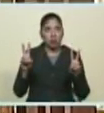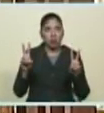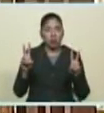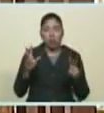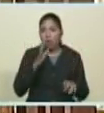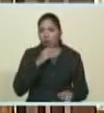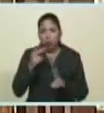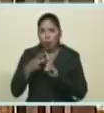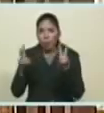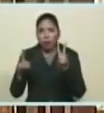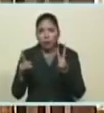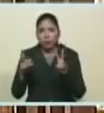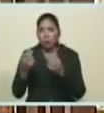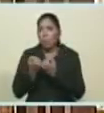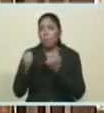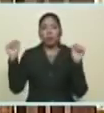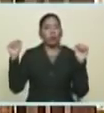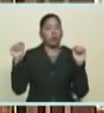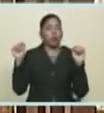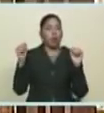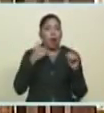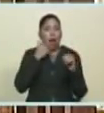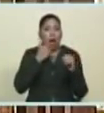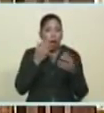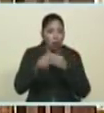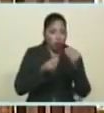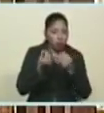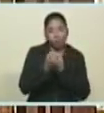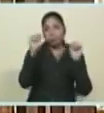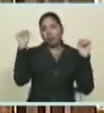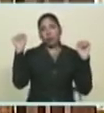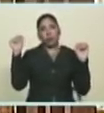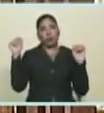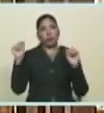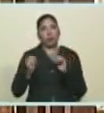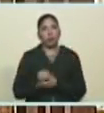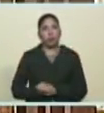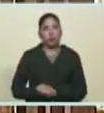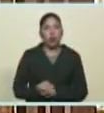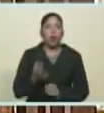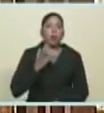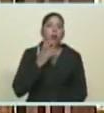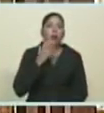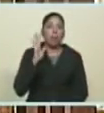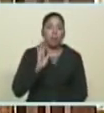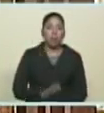Sin paz es imposible nada. Cuando estábamos en medio de